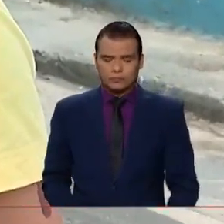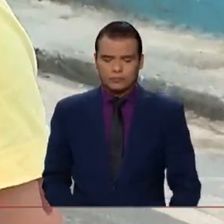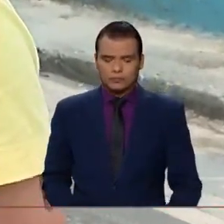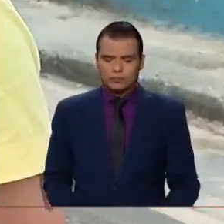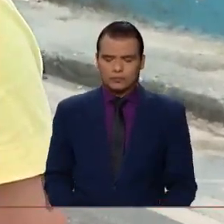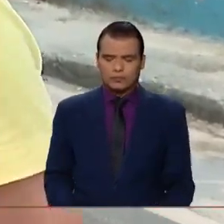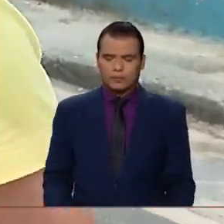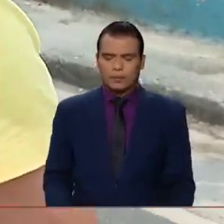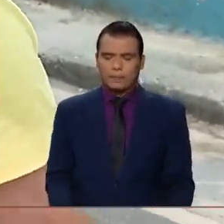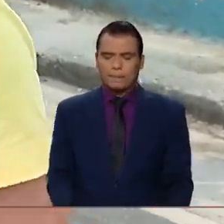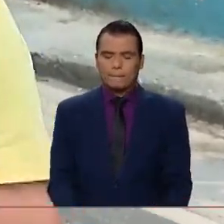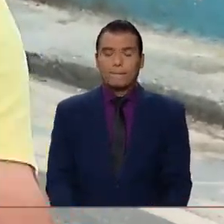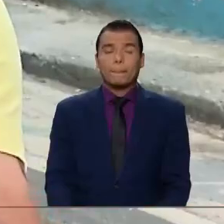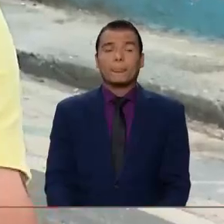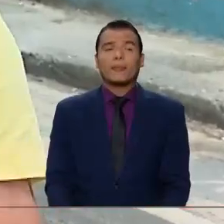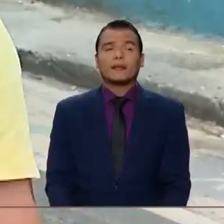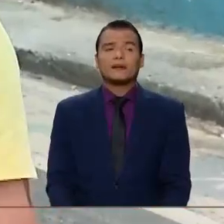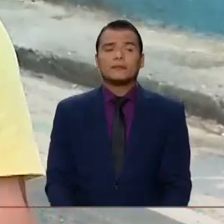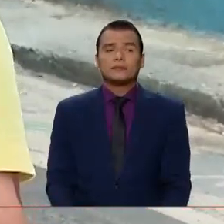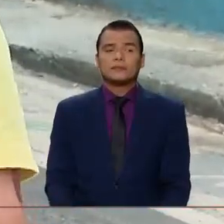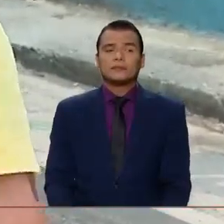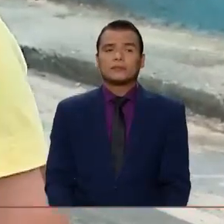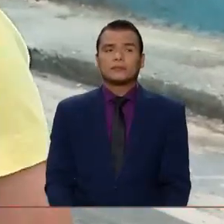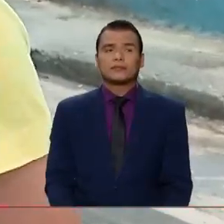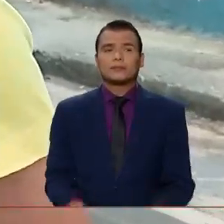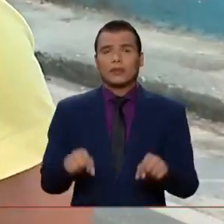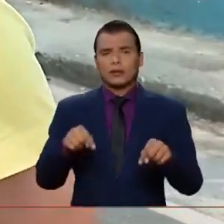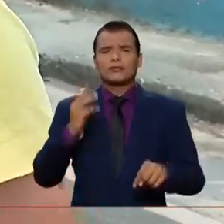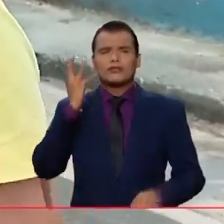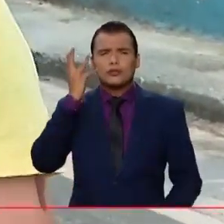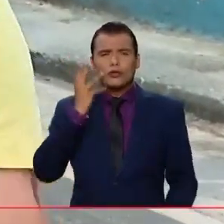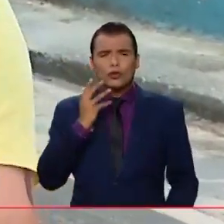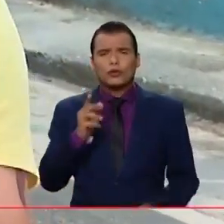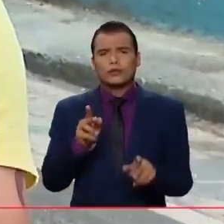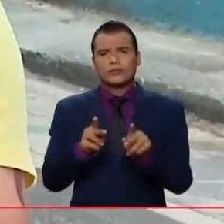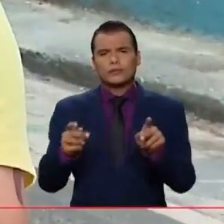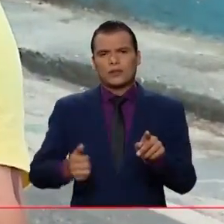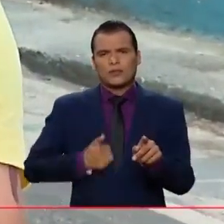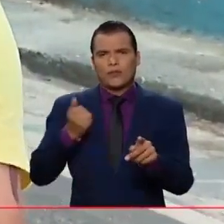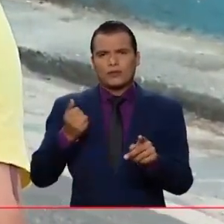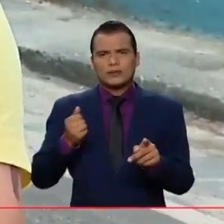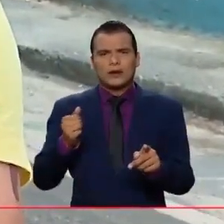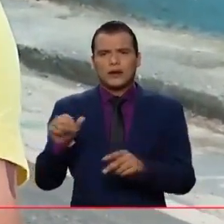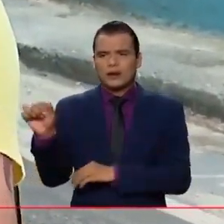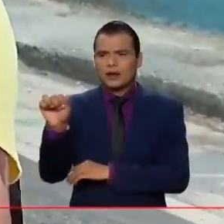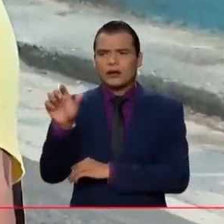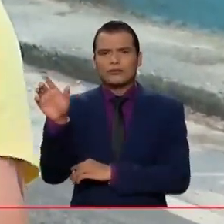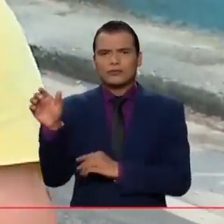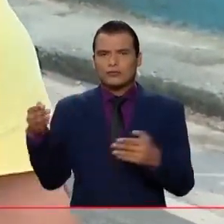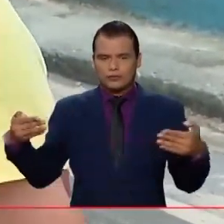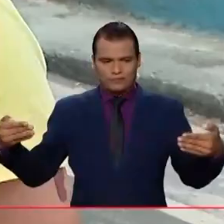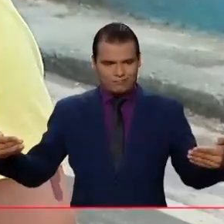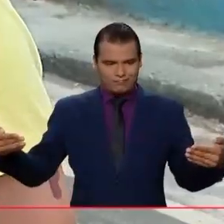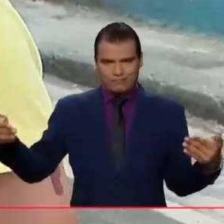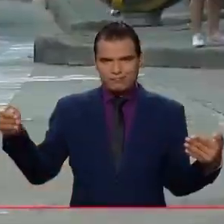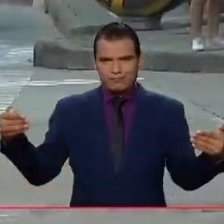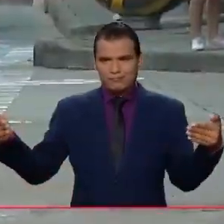Quinta tenemos el famoso hurto de espejos, el famoso hurto de